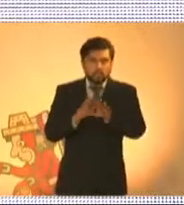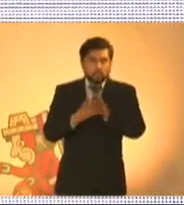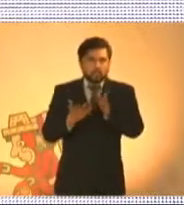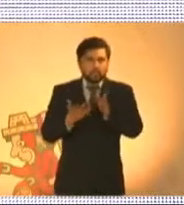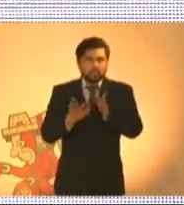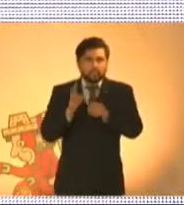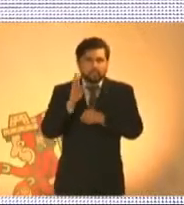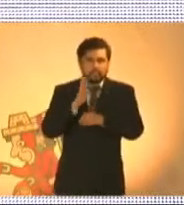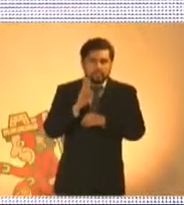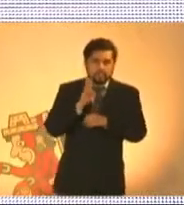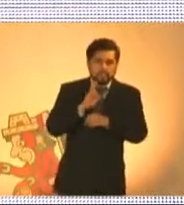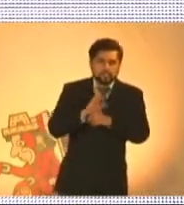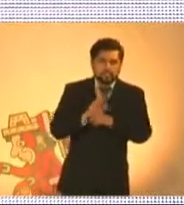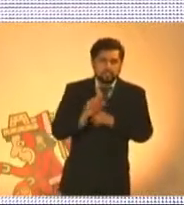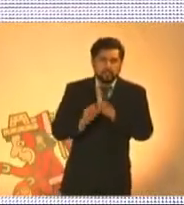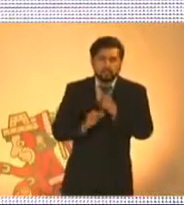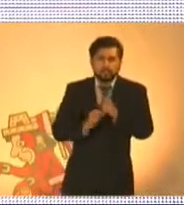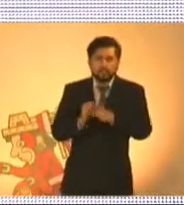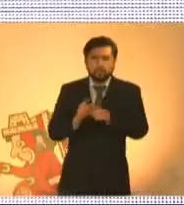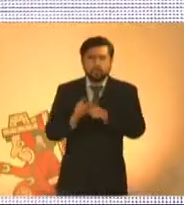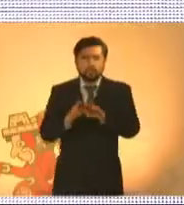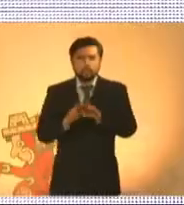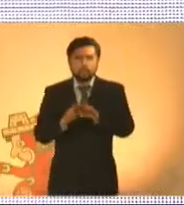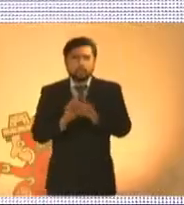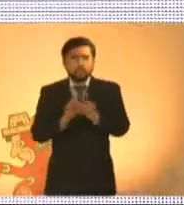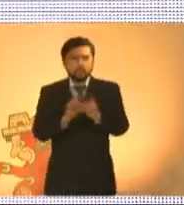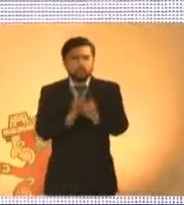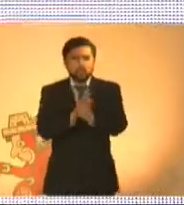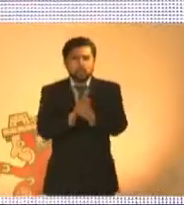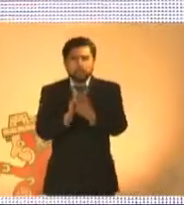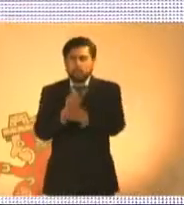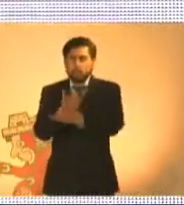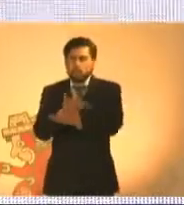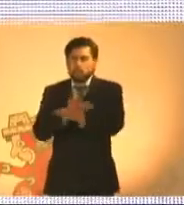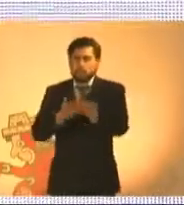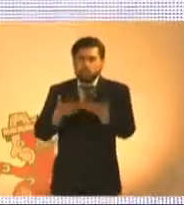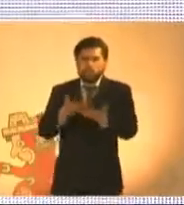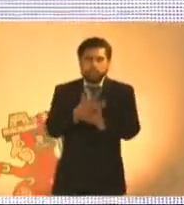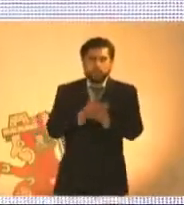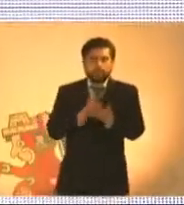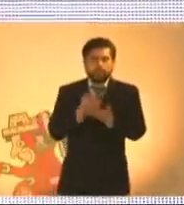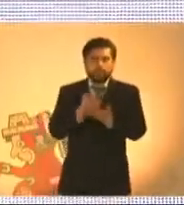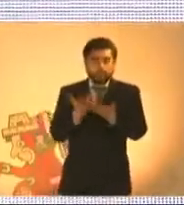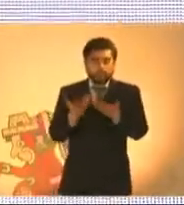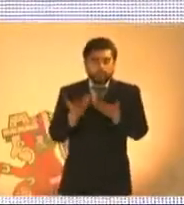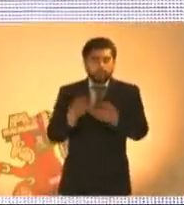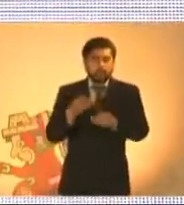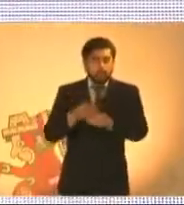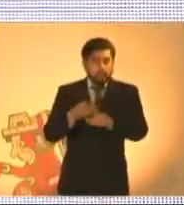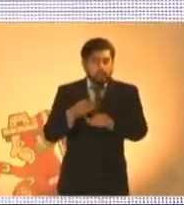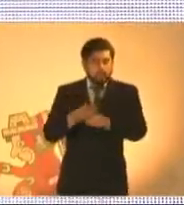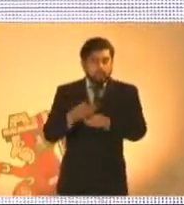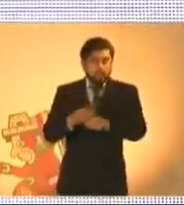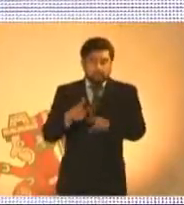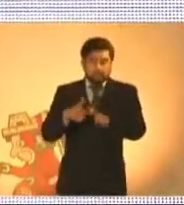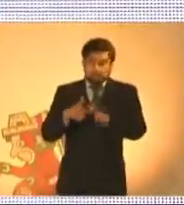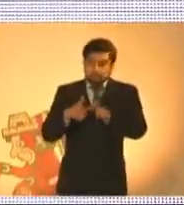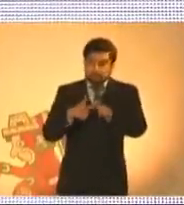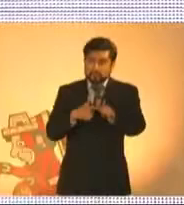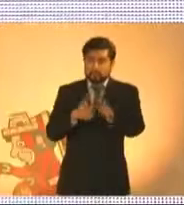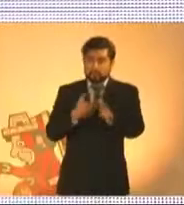en fin con fred confraternizar en esa en esa tarea estamos todavía no pero